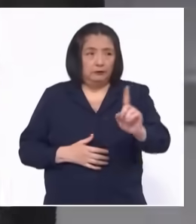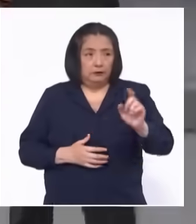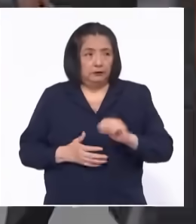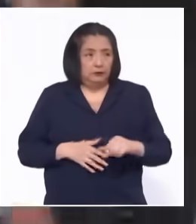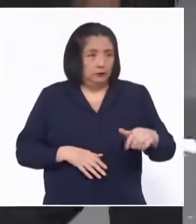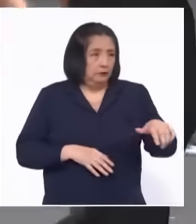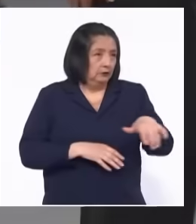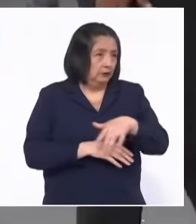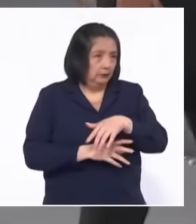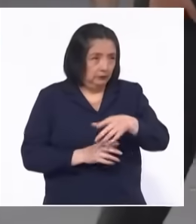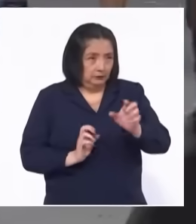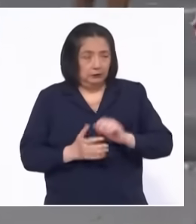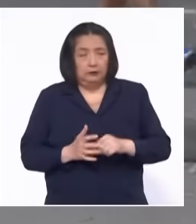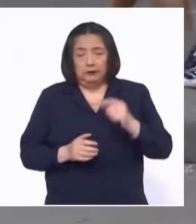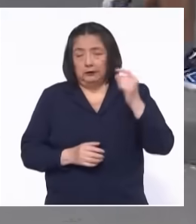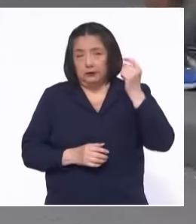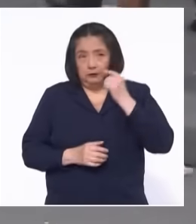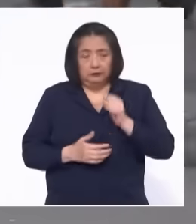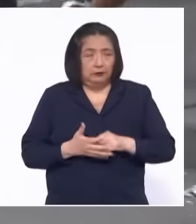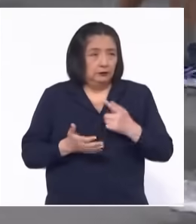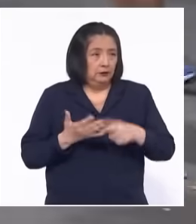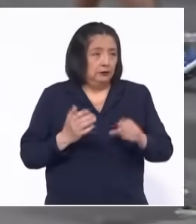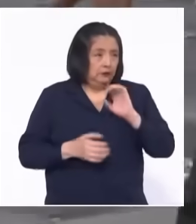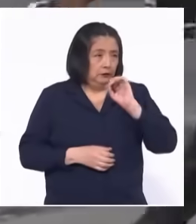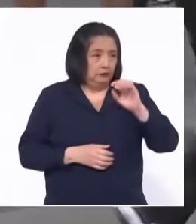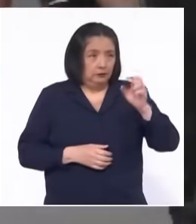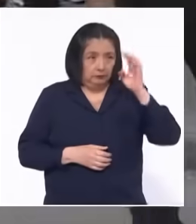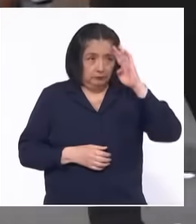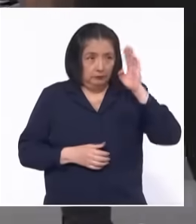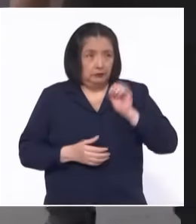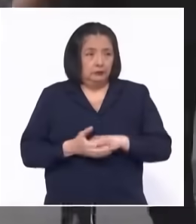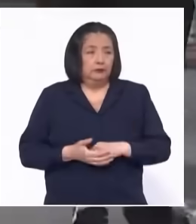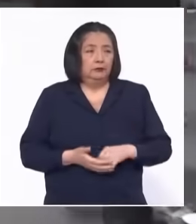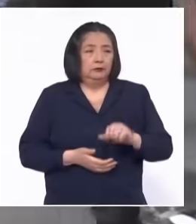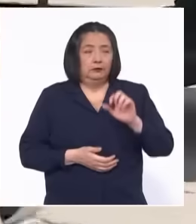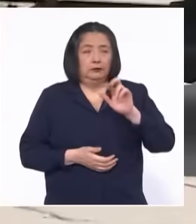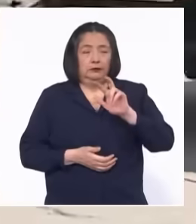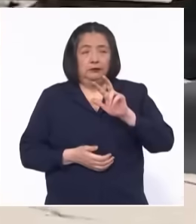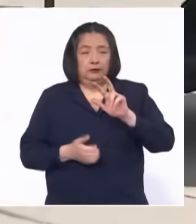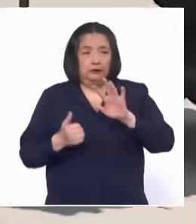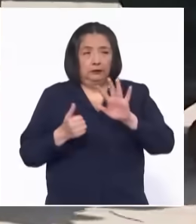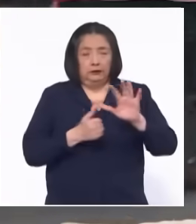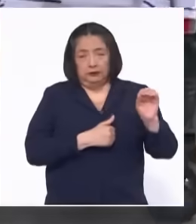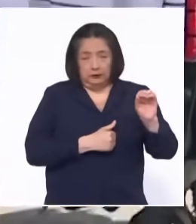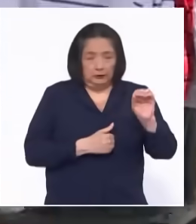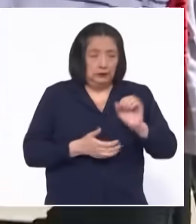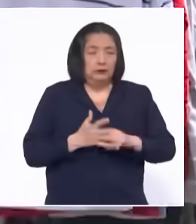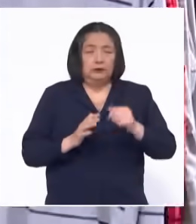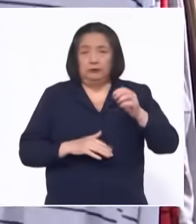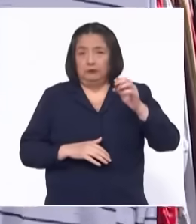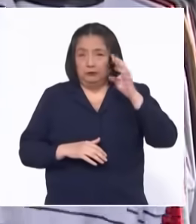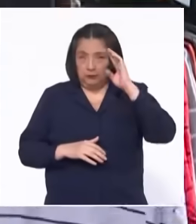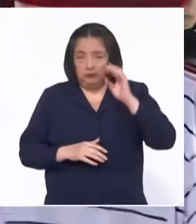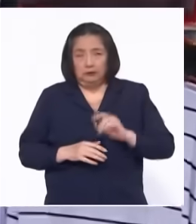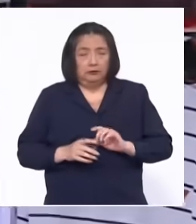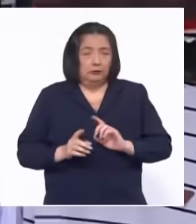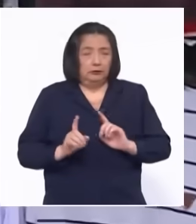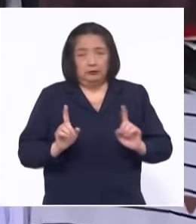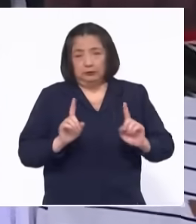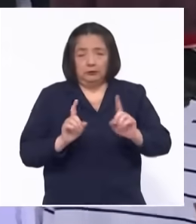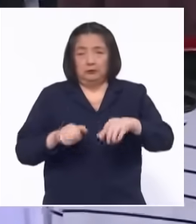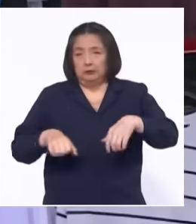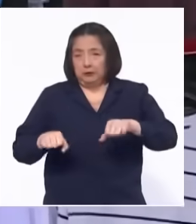jirones del Emporio Comercial de Gamarra. Pero ¿qué es lo que ha dispuesto la Policía Nacional? 360 efectivos a pie, en